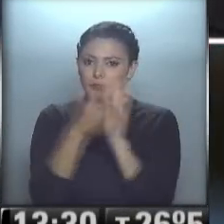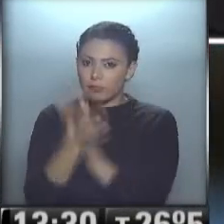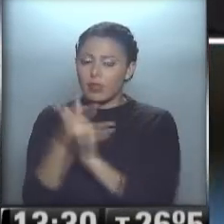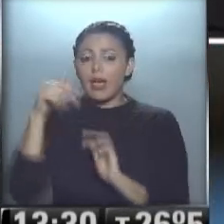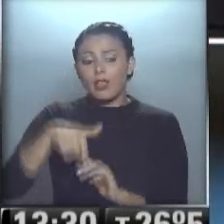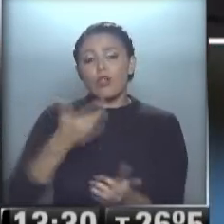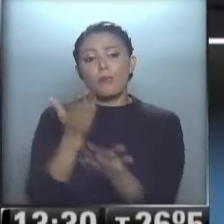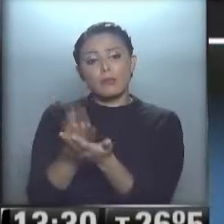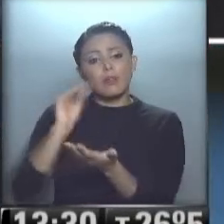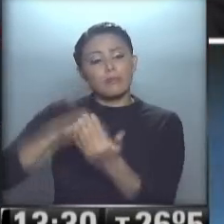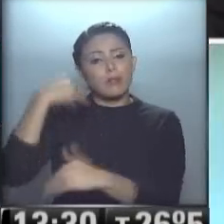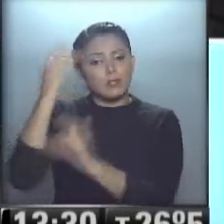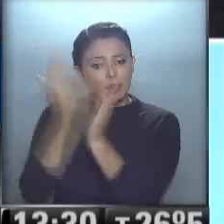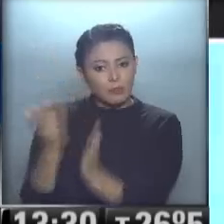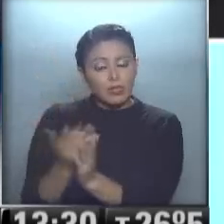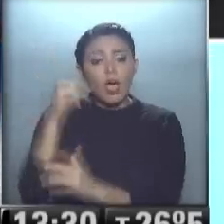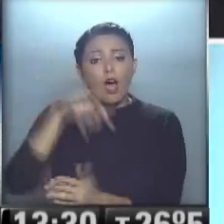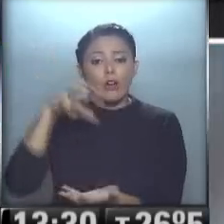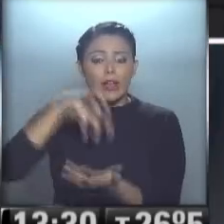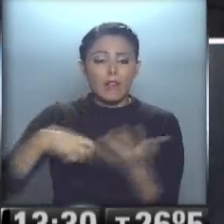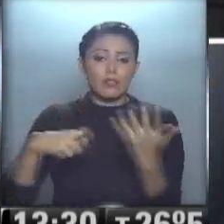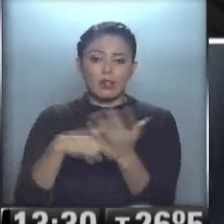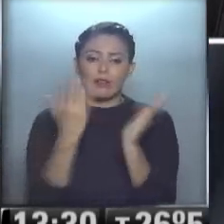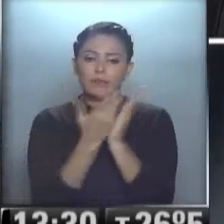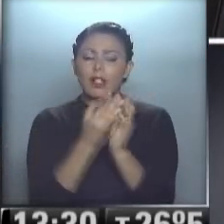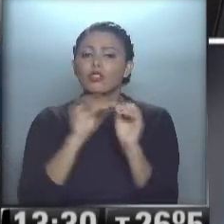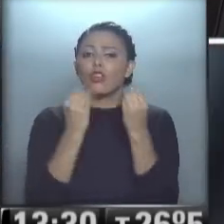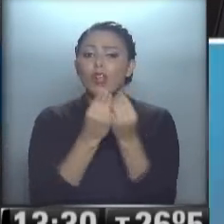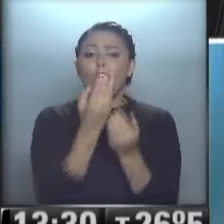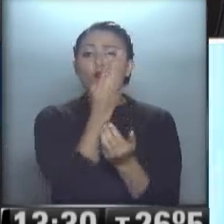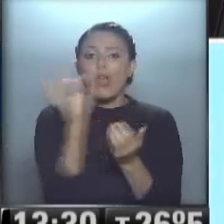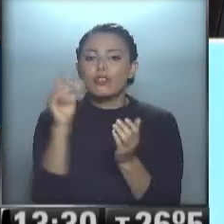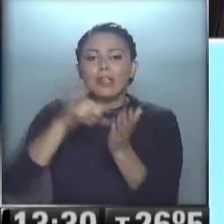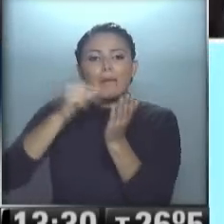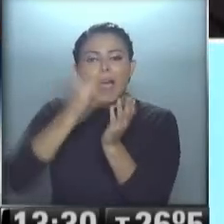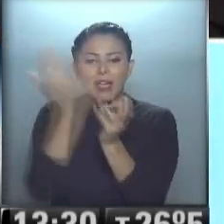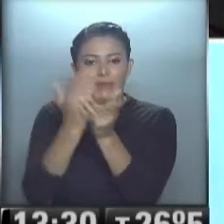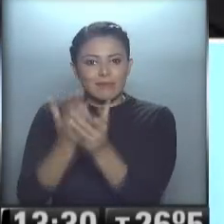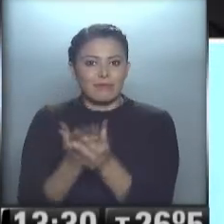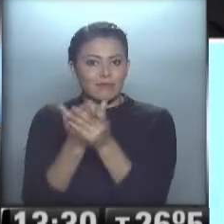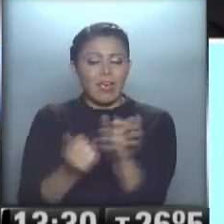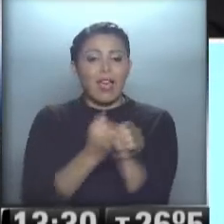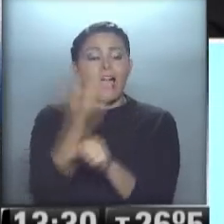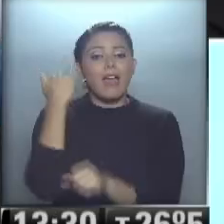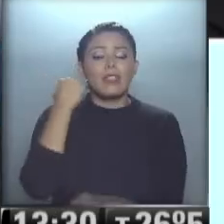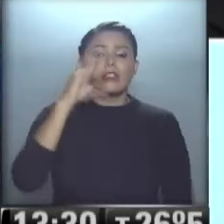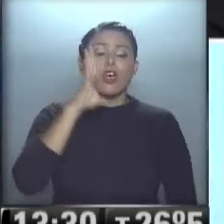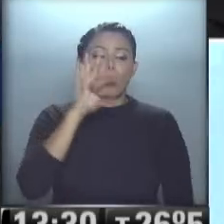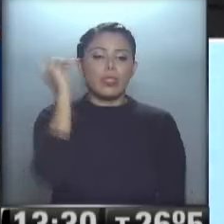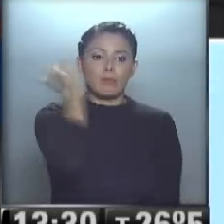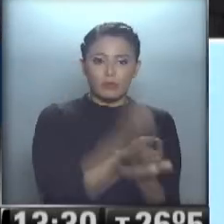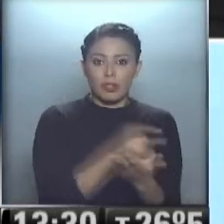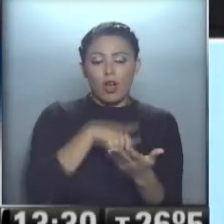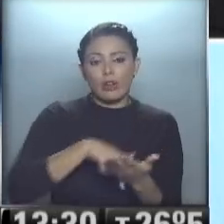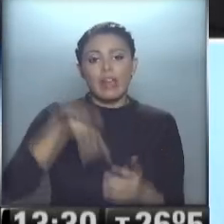hoy lo estaba hablando con la fiscalías están analizando un fallo de más de 400 páginas había 50 imputados tenemos 35